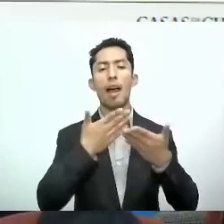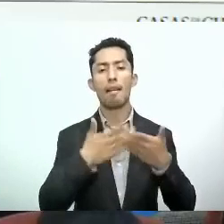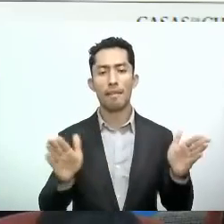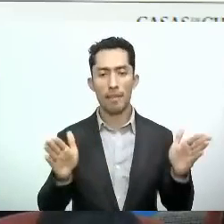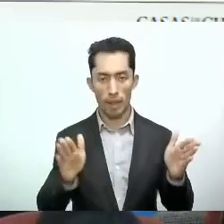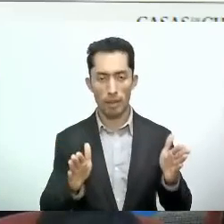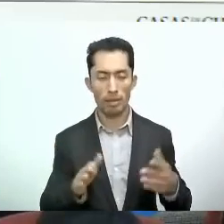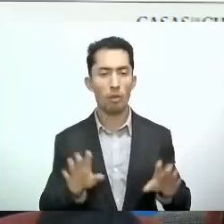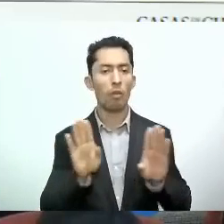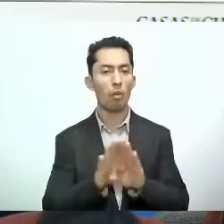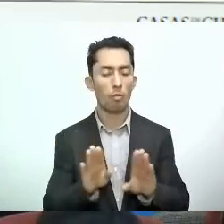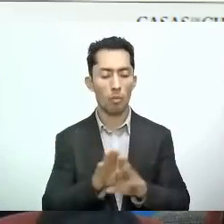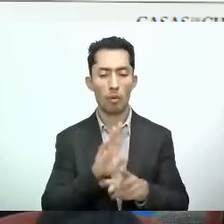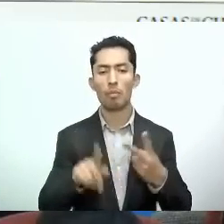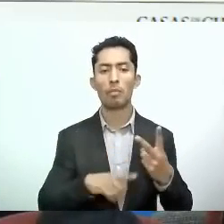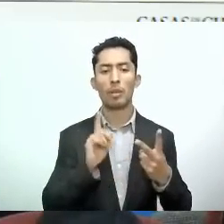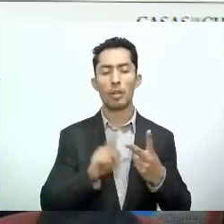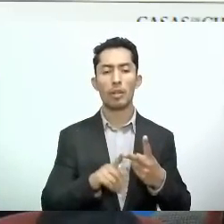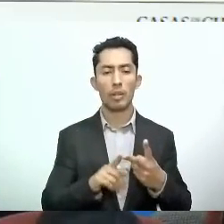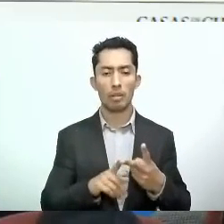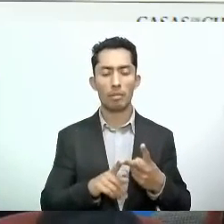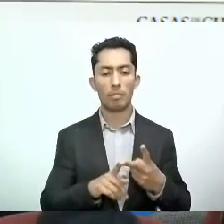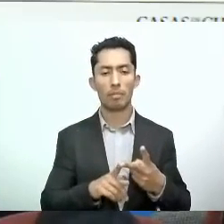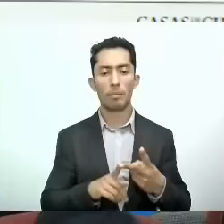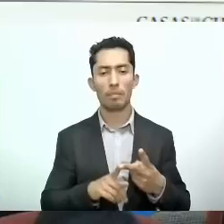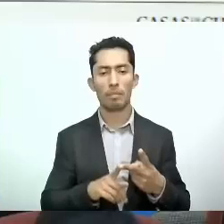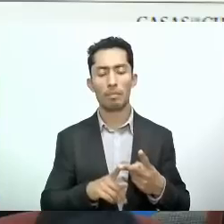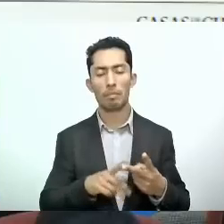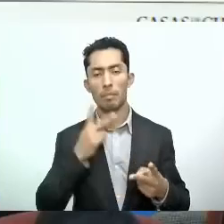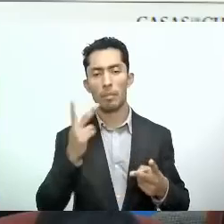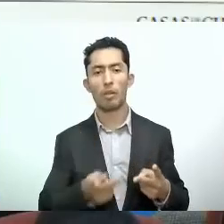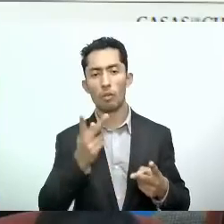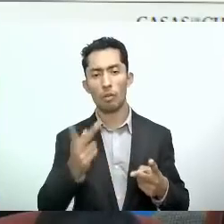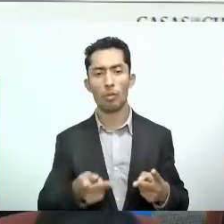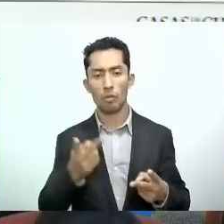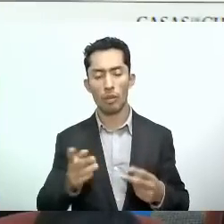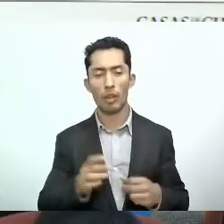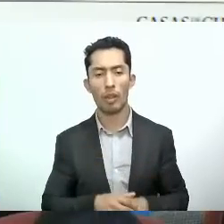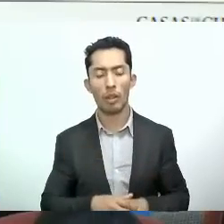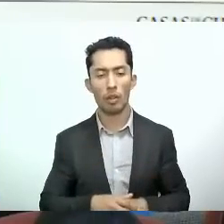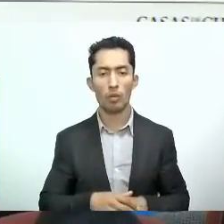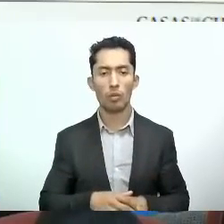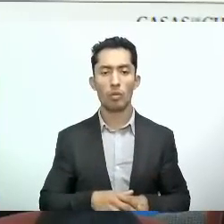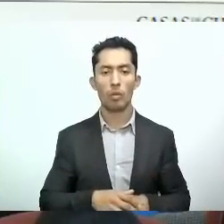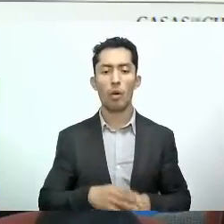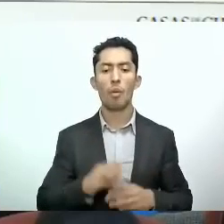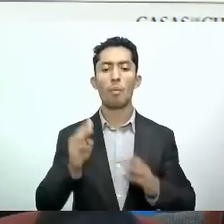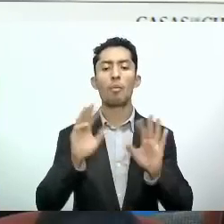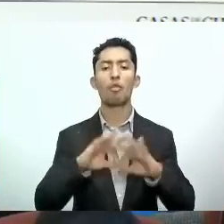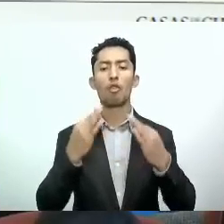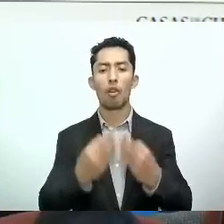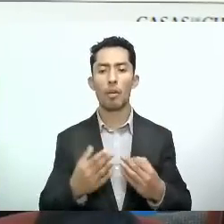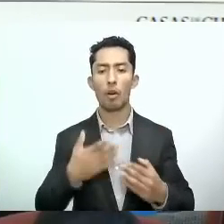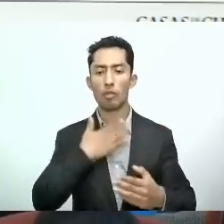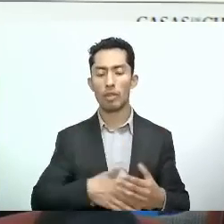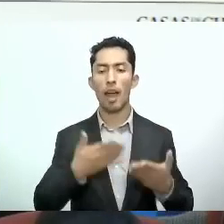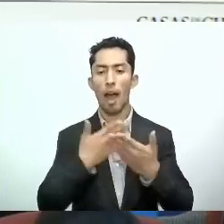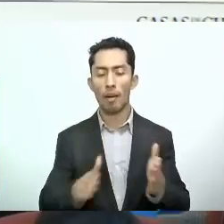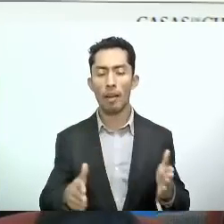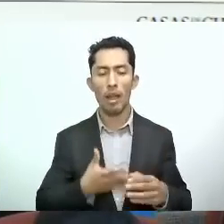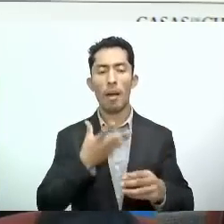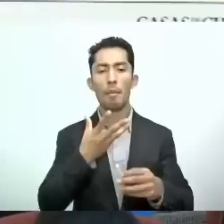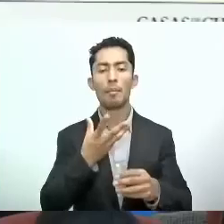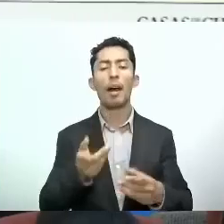una segunda pregunta es, ¿cuánto de la creación de un modelo de justicia abierta requiere de la